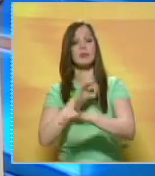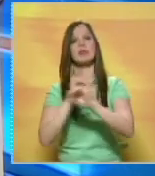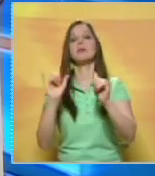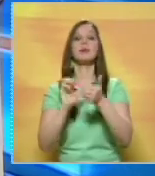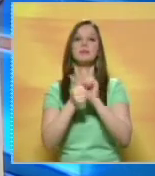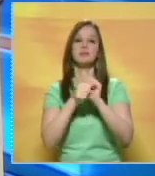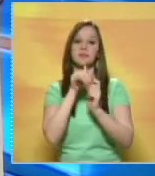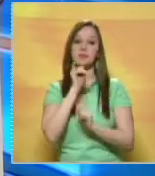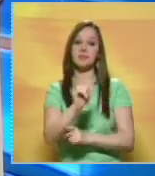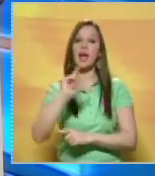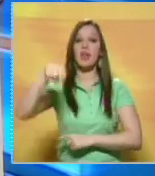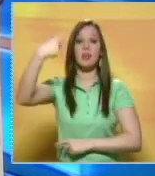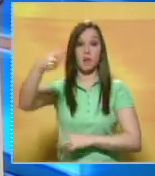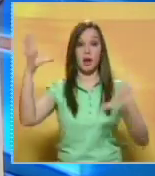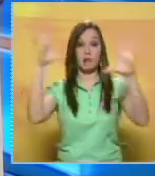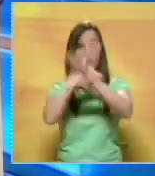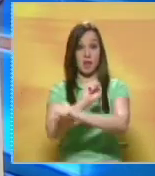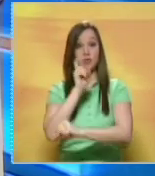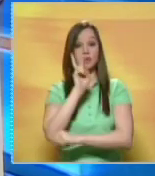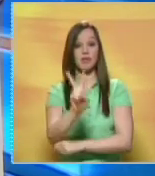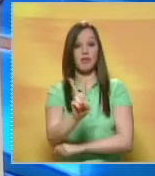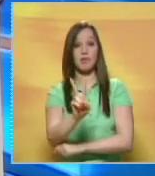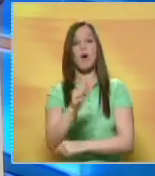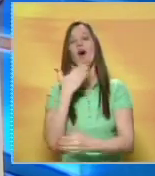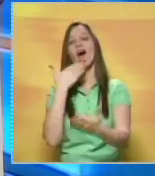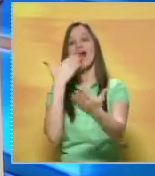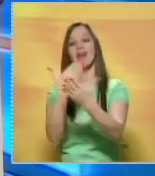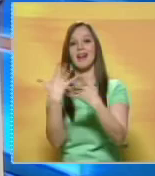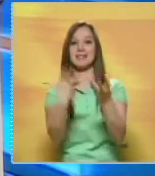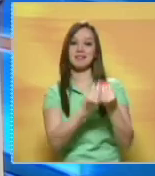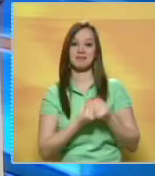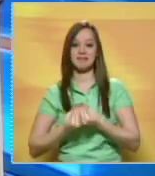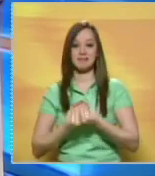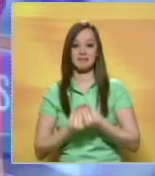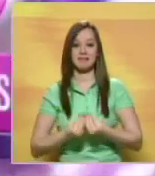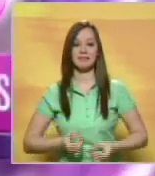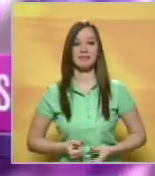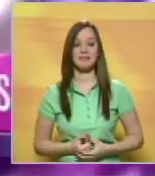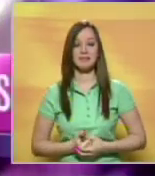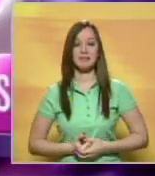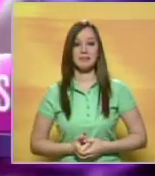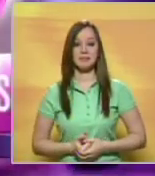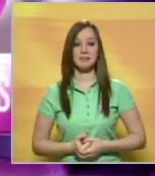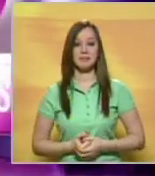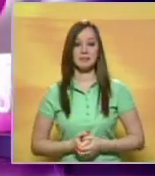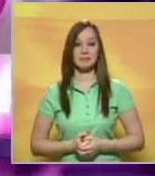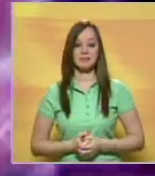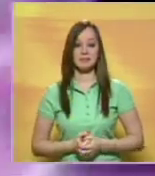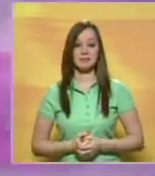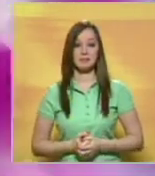en Noticiero Venevisión. Nos vemos en la emisión estelar. Gracias por su compañía.